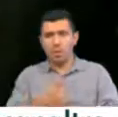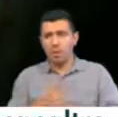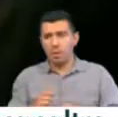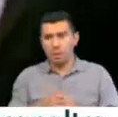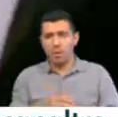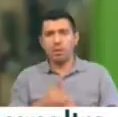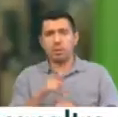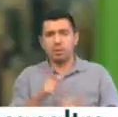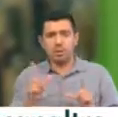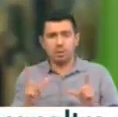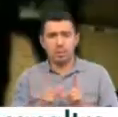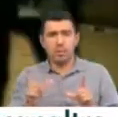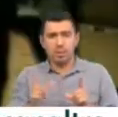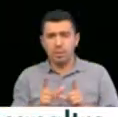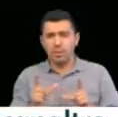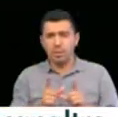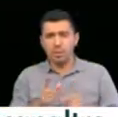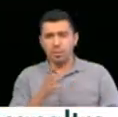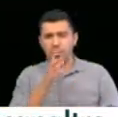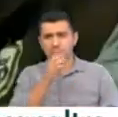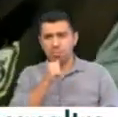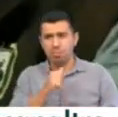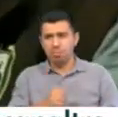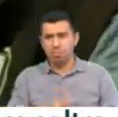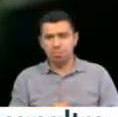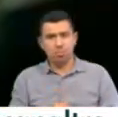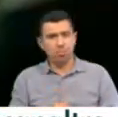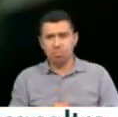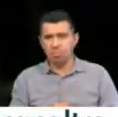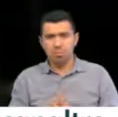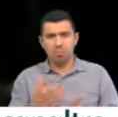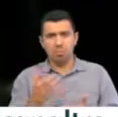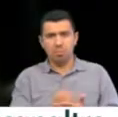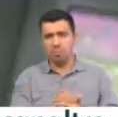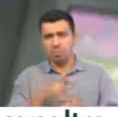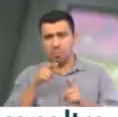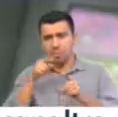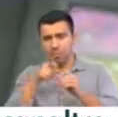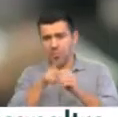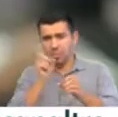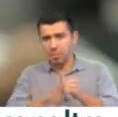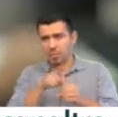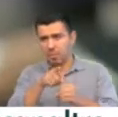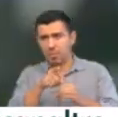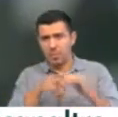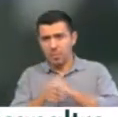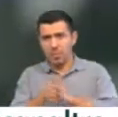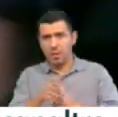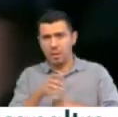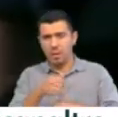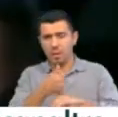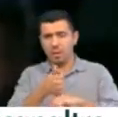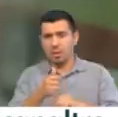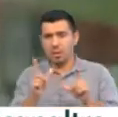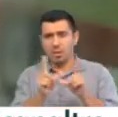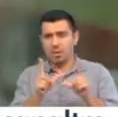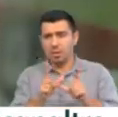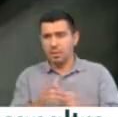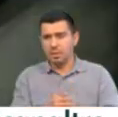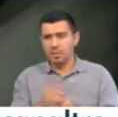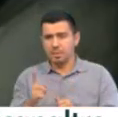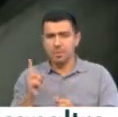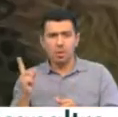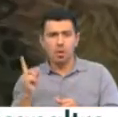anteriores, indiscutiblemente había sido poder tener ingreso a DirecTV y buscar que absolutamente todos los